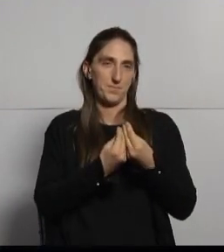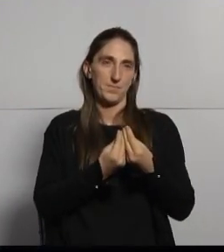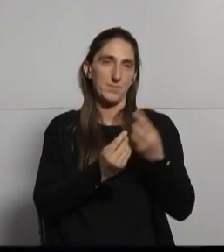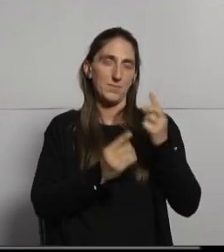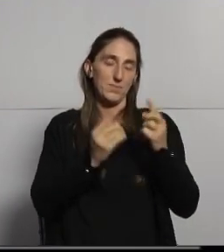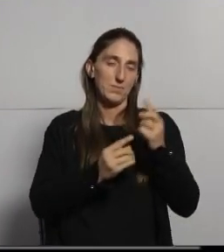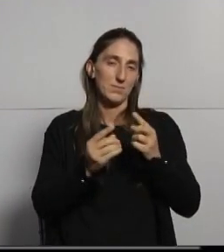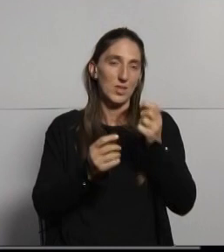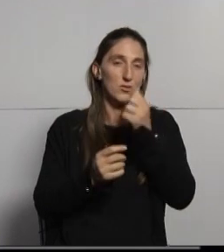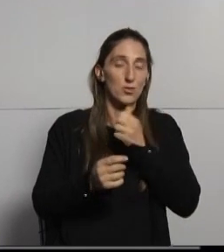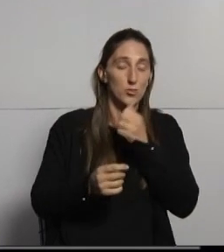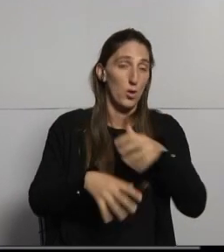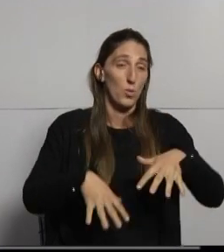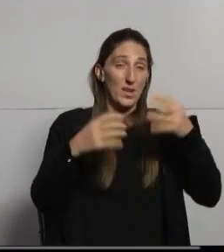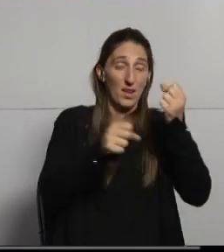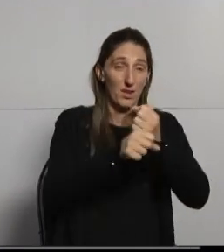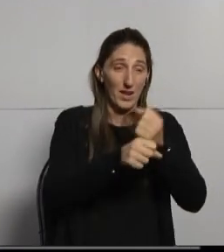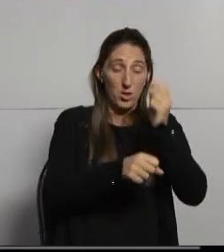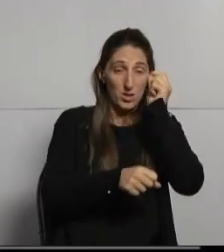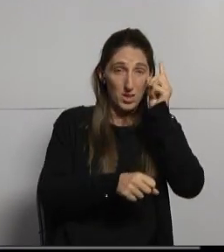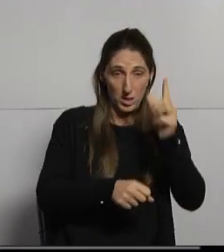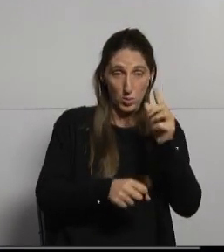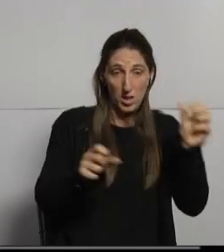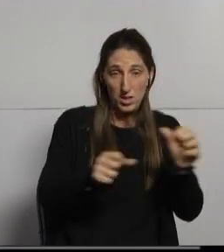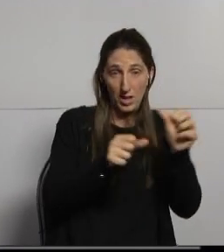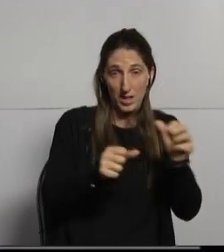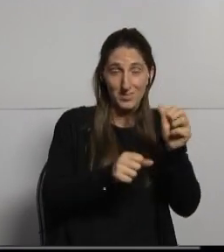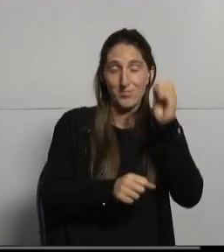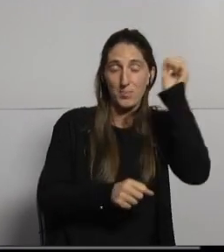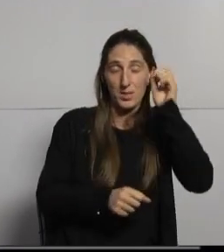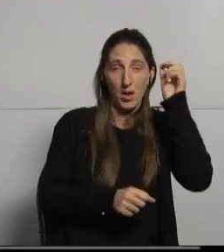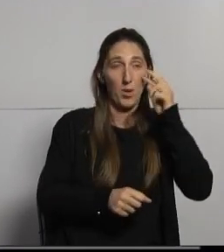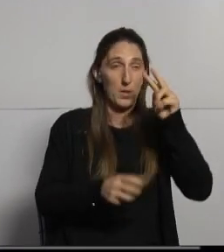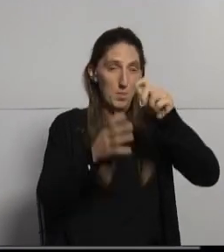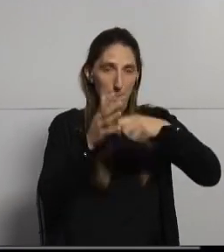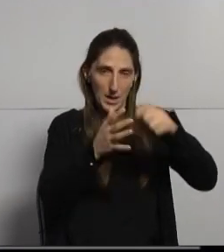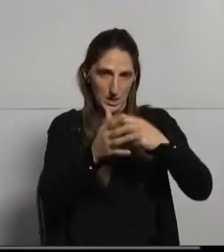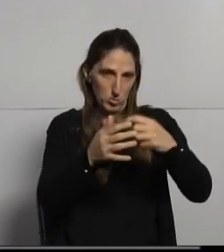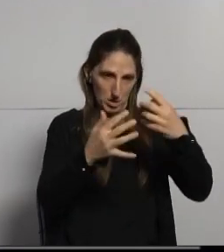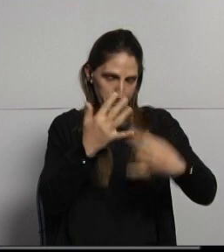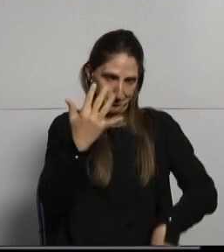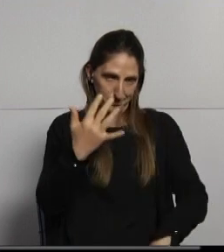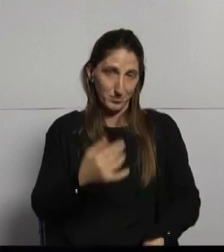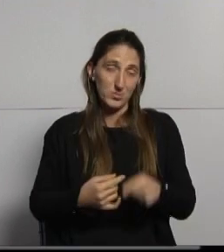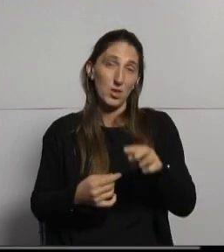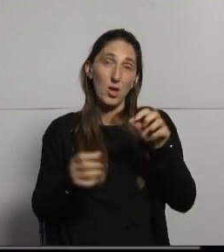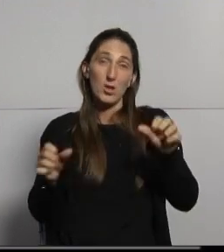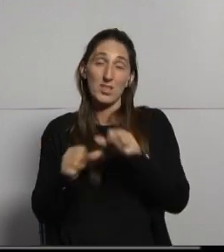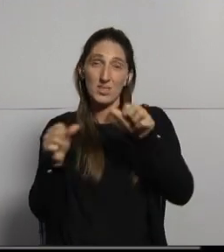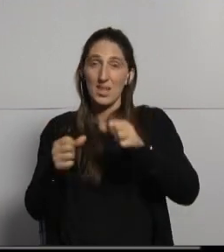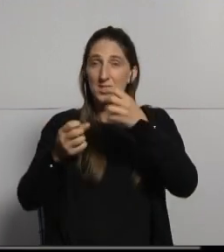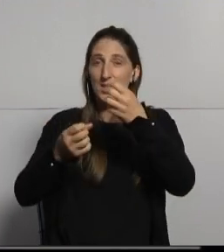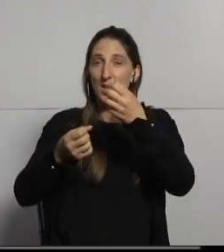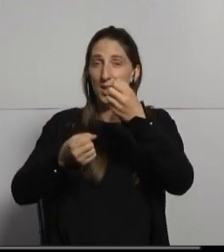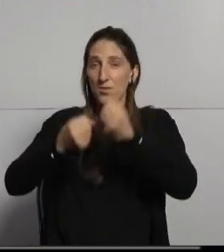que resuelve con éxito cualquier tarea intelectual que realiza un ser humano. ¿Sí? Lo que imaginamos, lo que vemos en las películas, etc. Lo que se hace en la industria y lo que